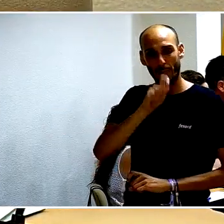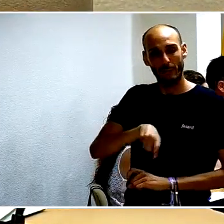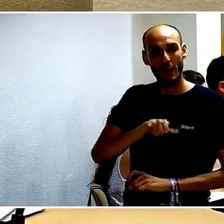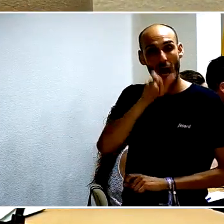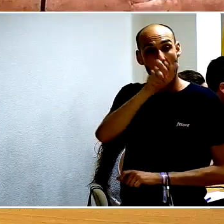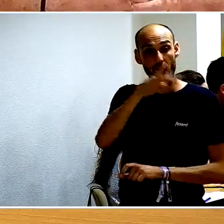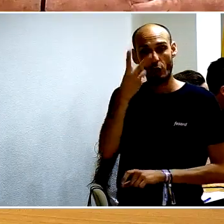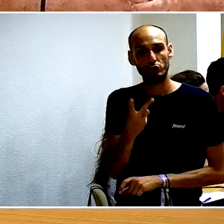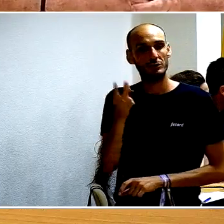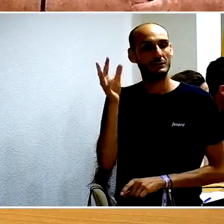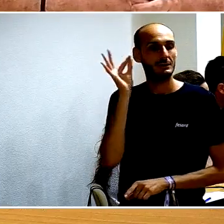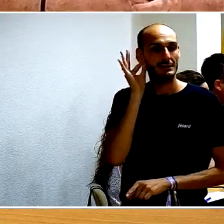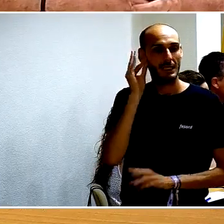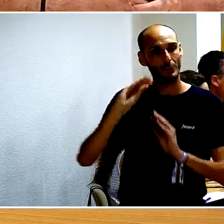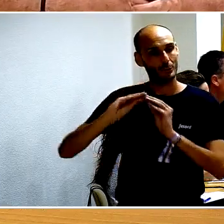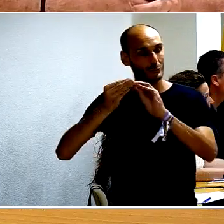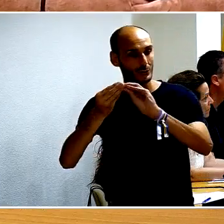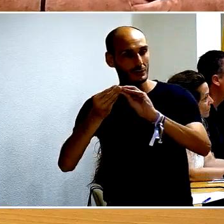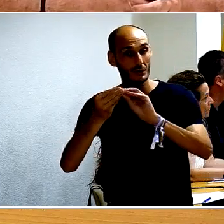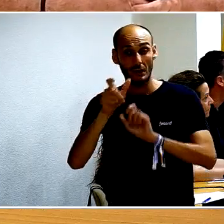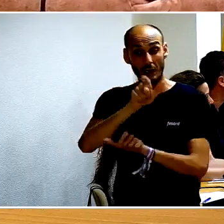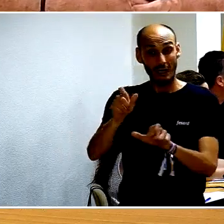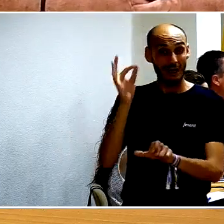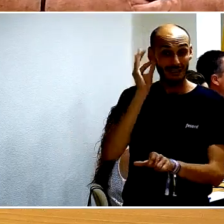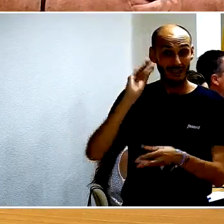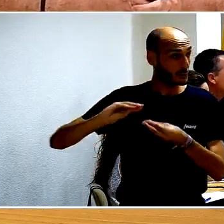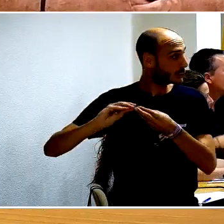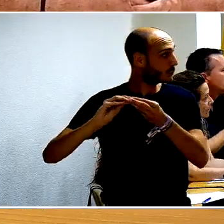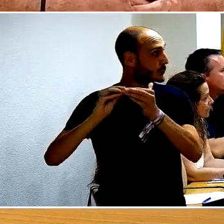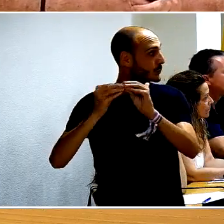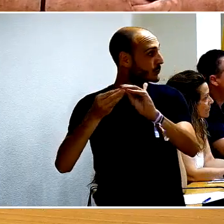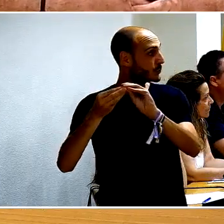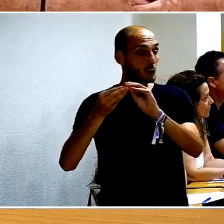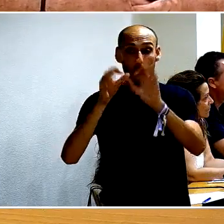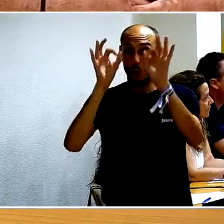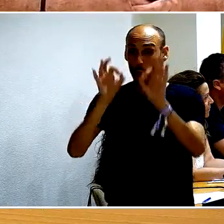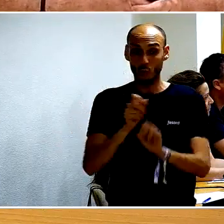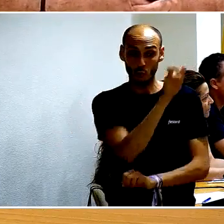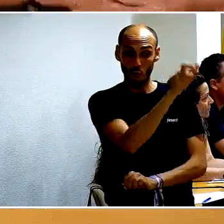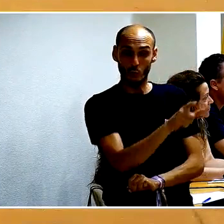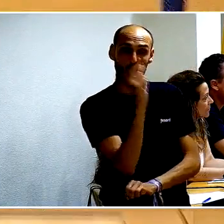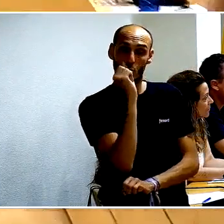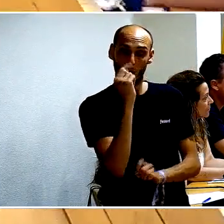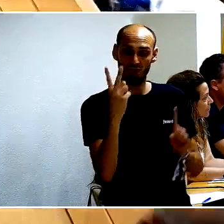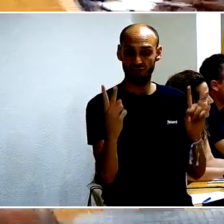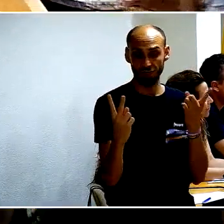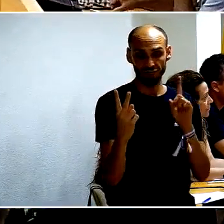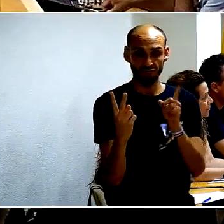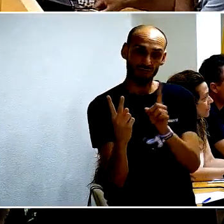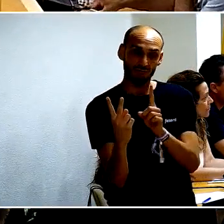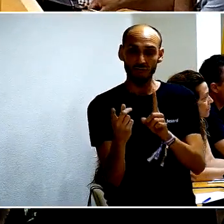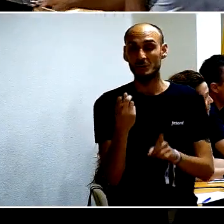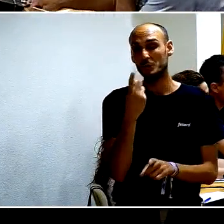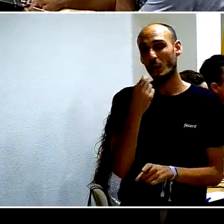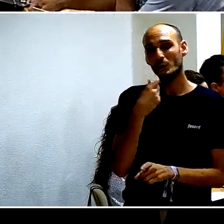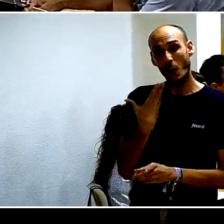junio de 2018. Las chicas se habían dado un beso, momento en el que al parecer el hombre se había dirigido a ellas preguntándole si se podía sumar